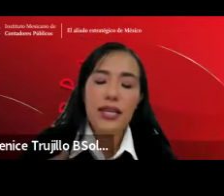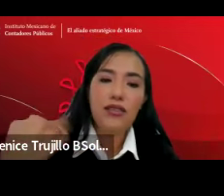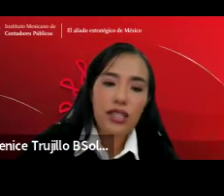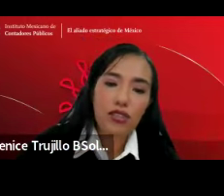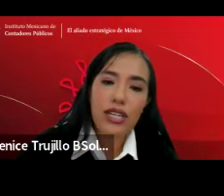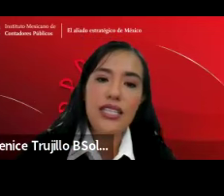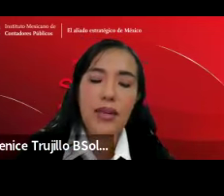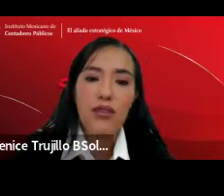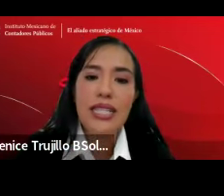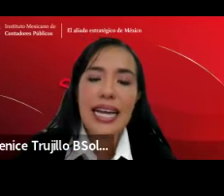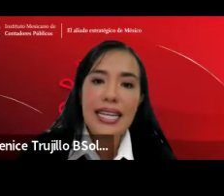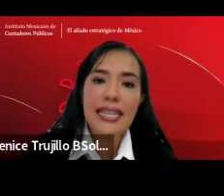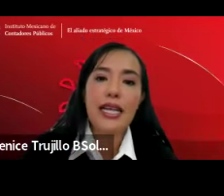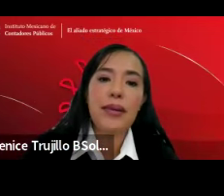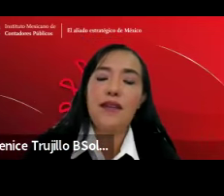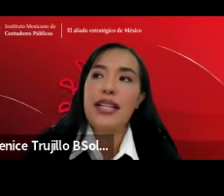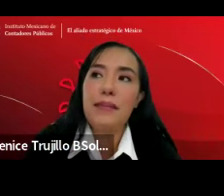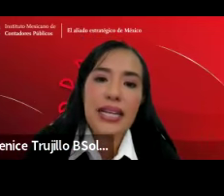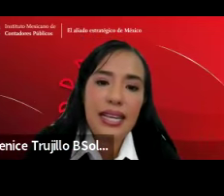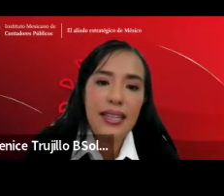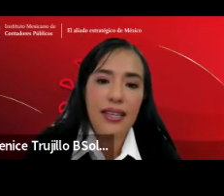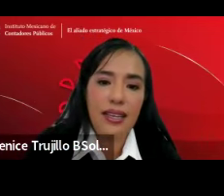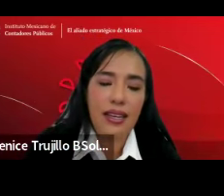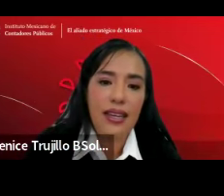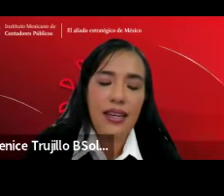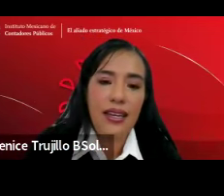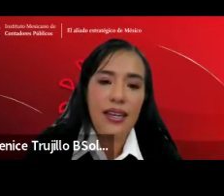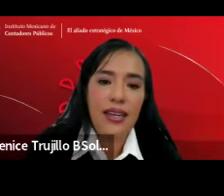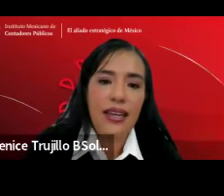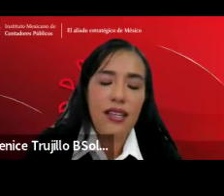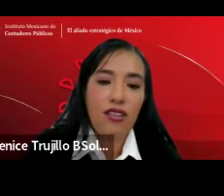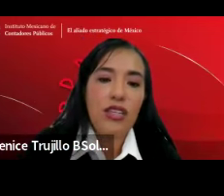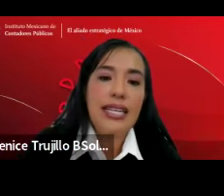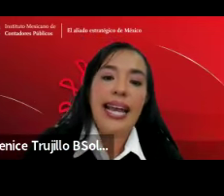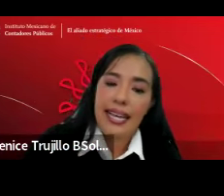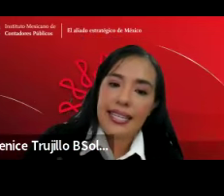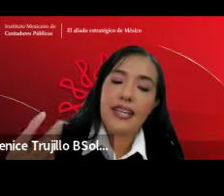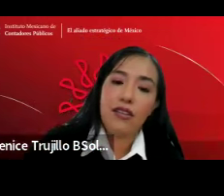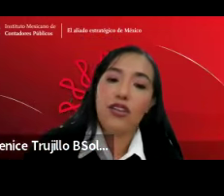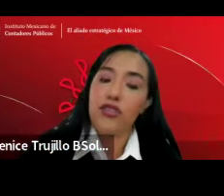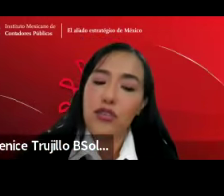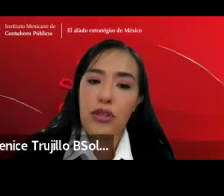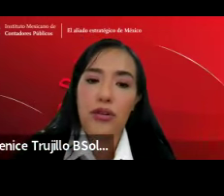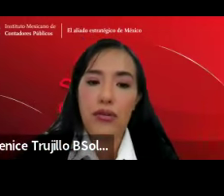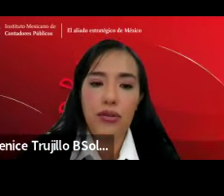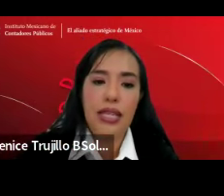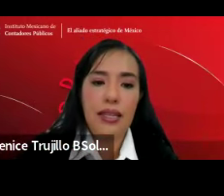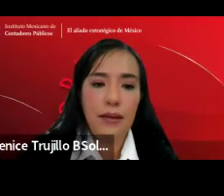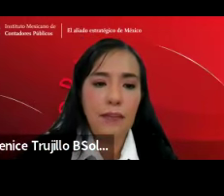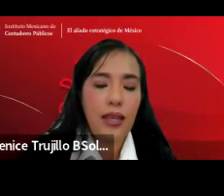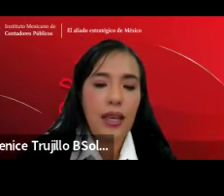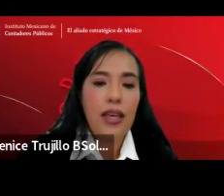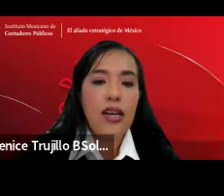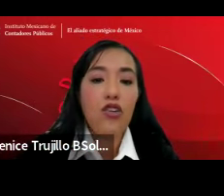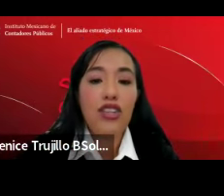estaba recibiendo y estoy recibiendo y salen del perfil de mi cliente. Entonces hay que hacerlo del conocimiento de la